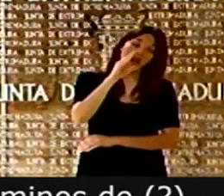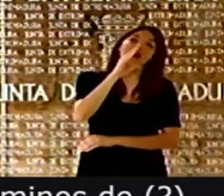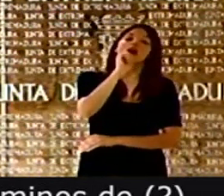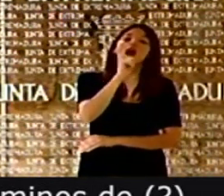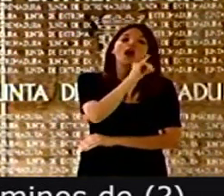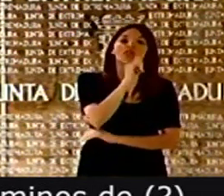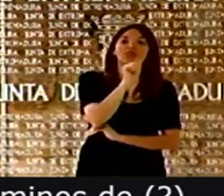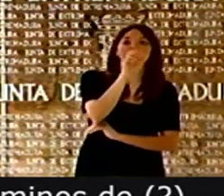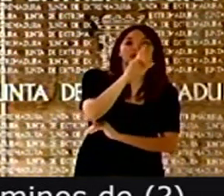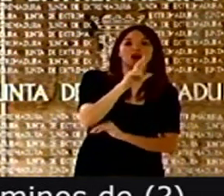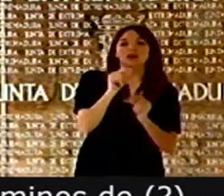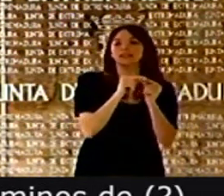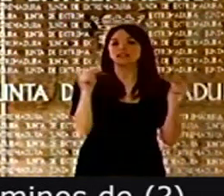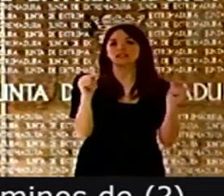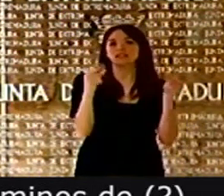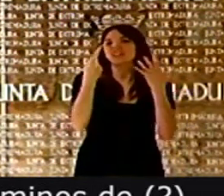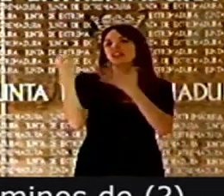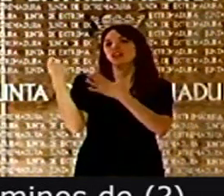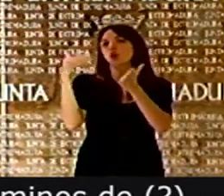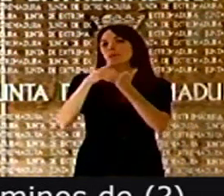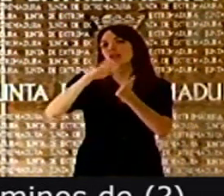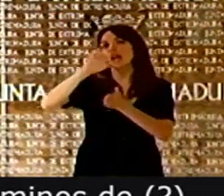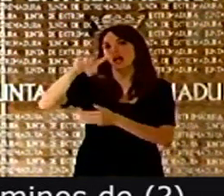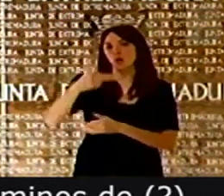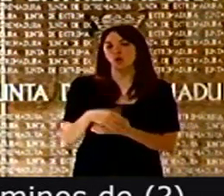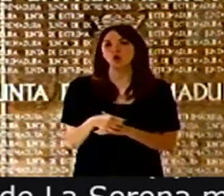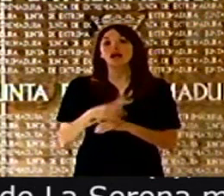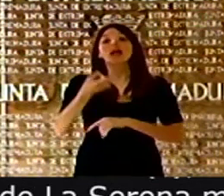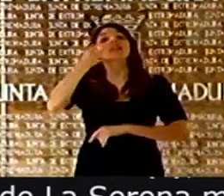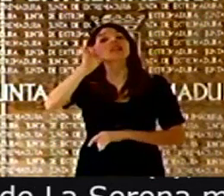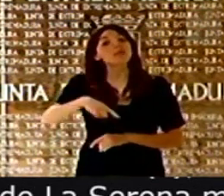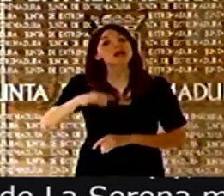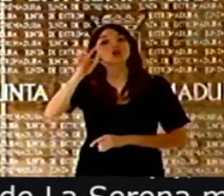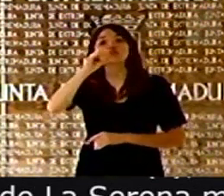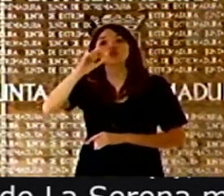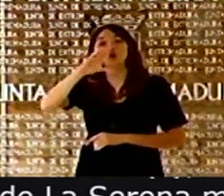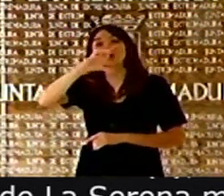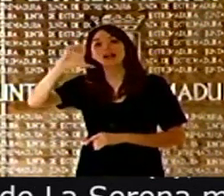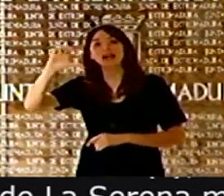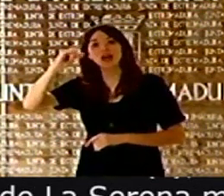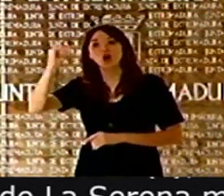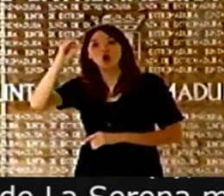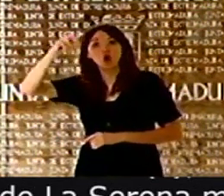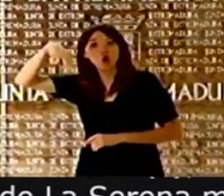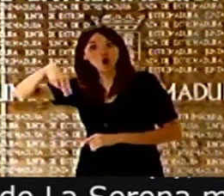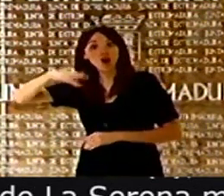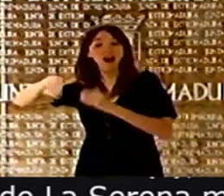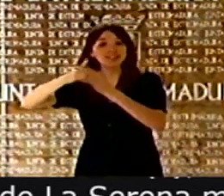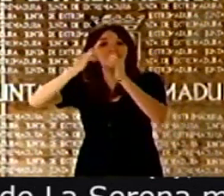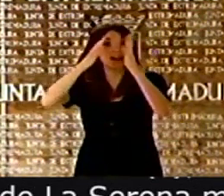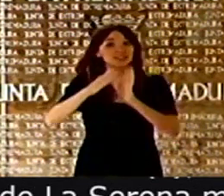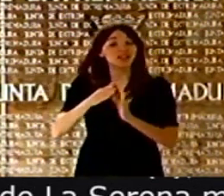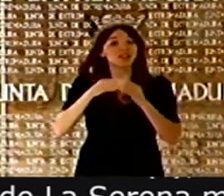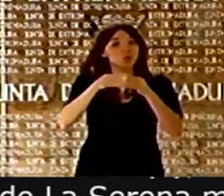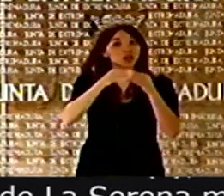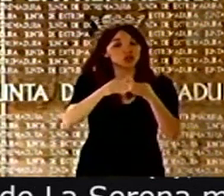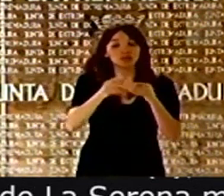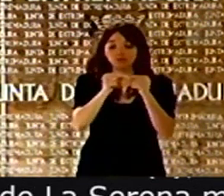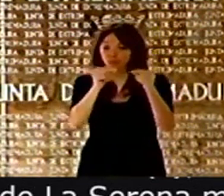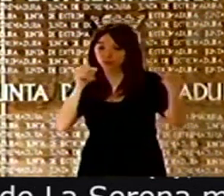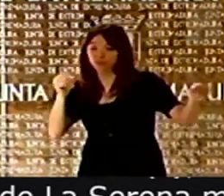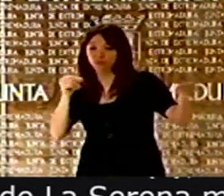Serena, más de 600.000 euros, y el de Torrejón a Casa del Puerto por más de 420.000 euros. En